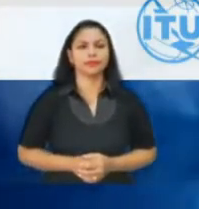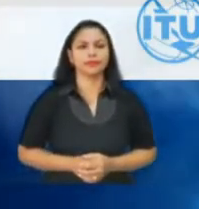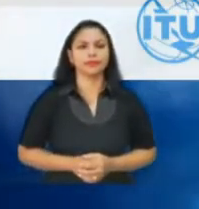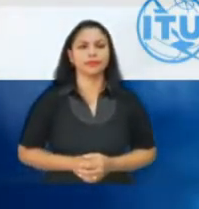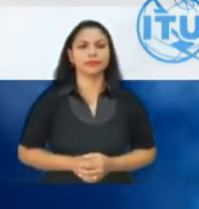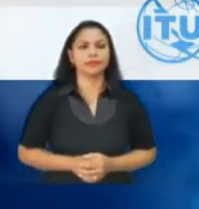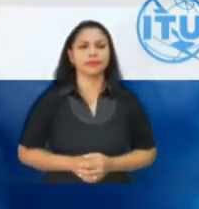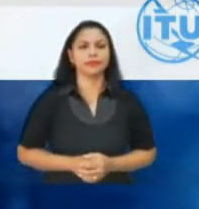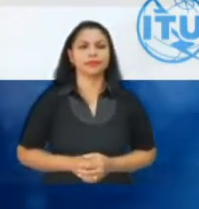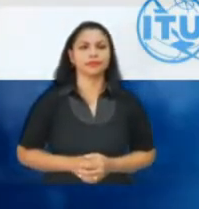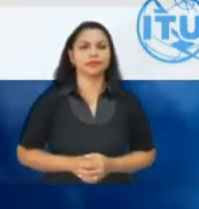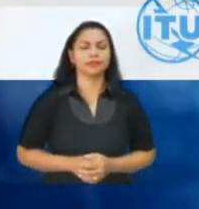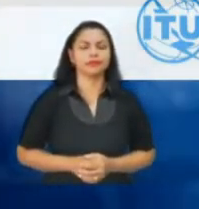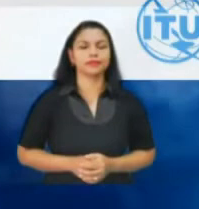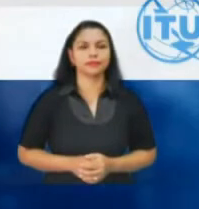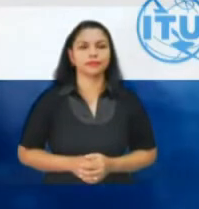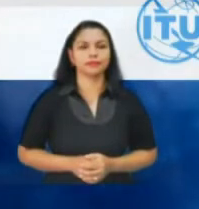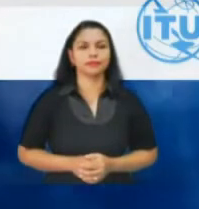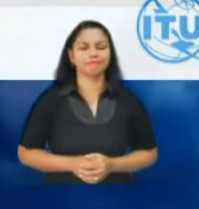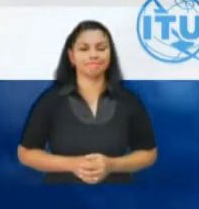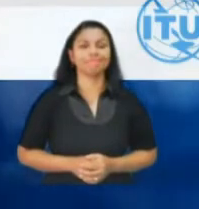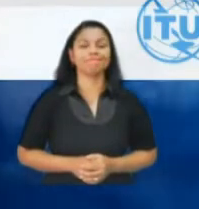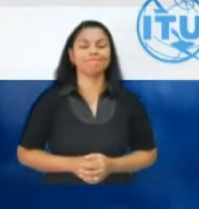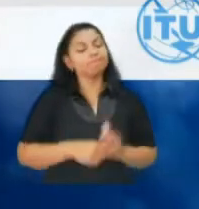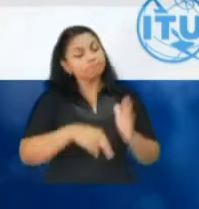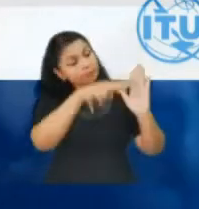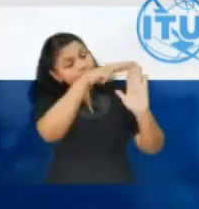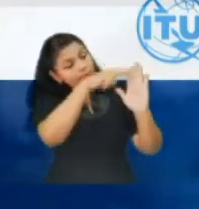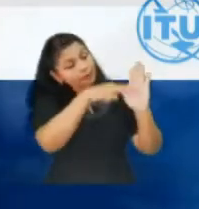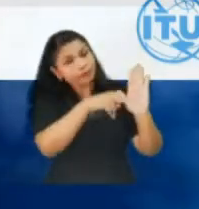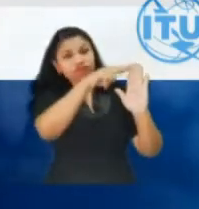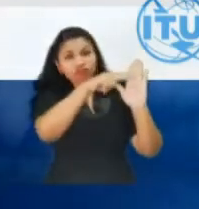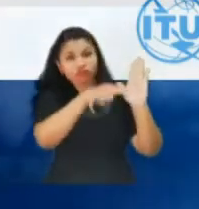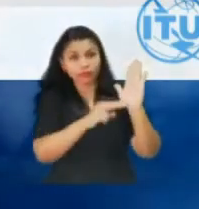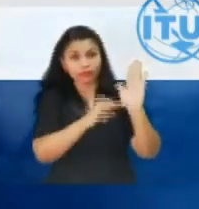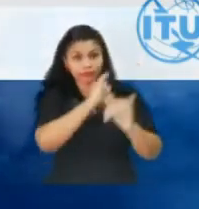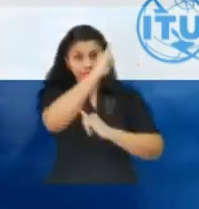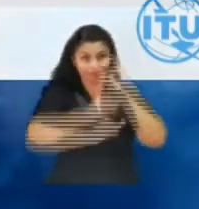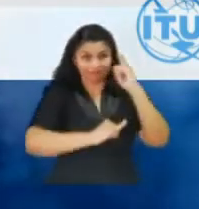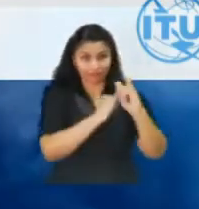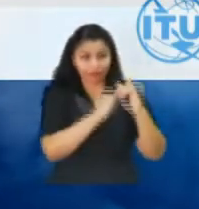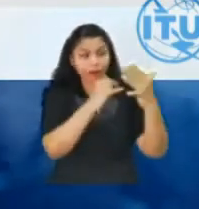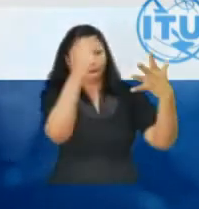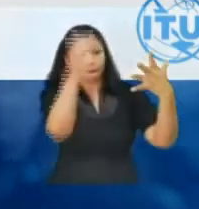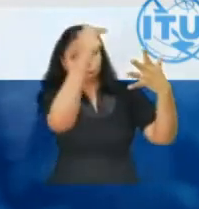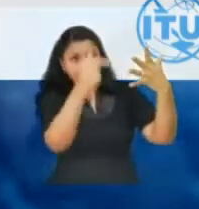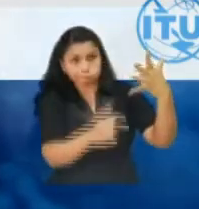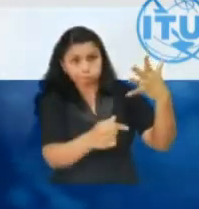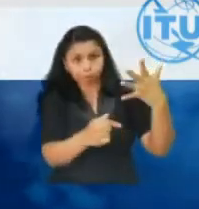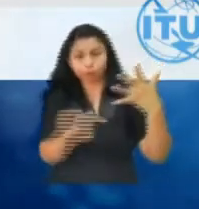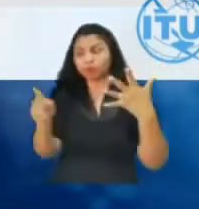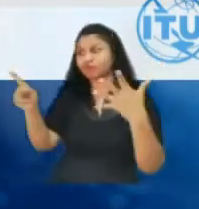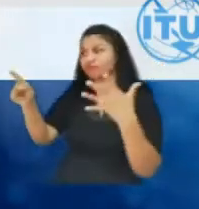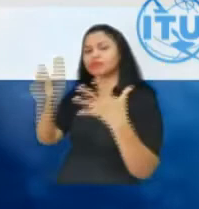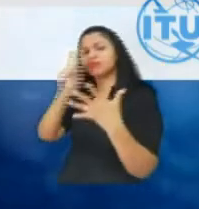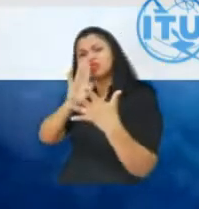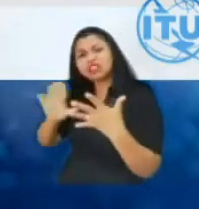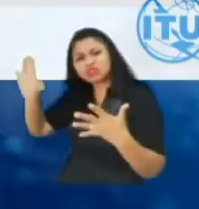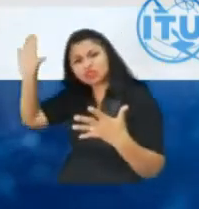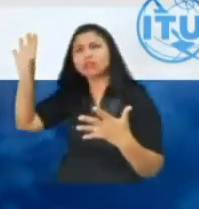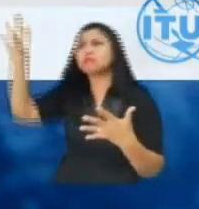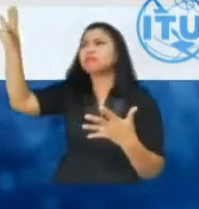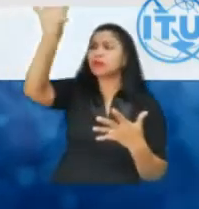una vez que los reglamentos una vez que los reglamentos normas internacionales se están ponen a los marcos regulatorios nacionales los